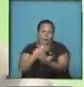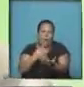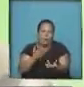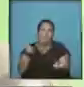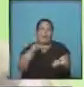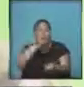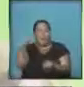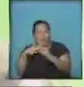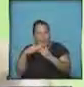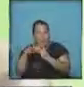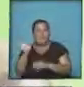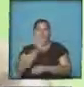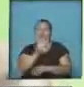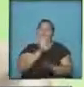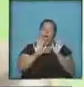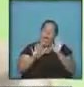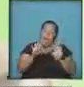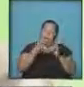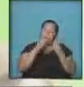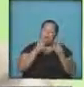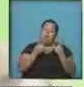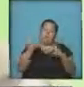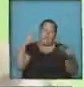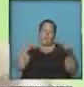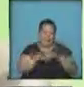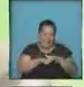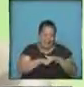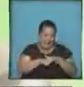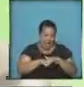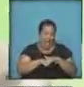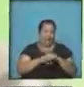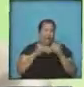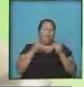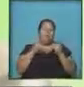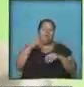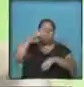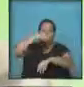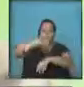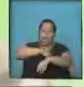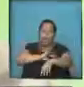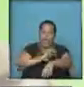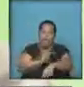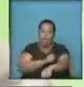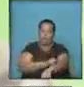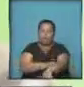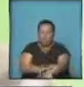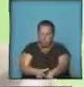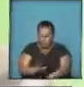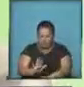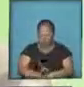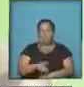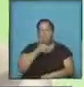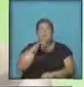su domicilio, o a veces es necesario la internación por la profundidad y por la extensión de la misma.